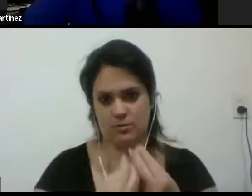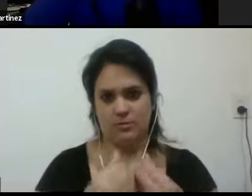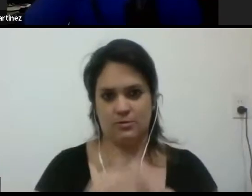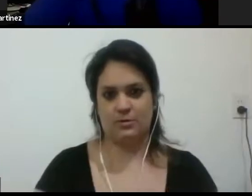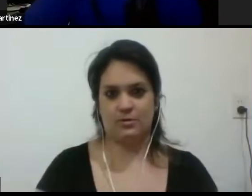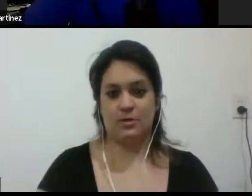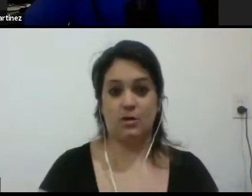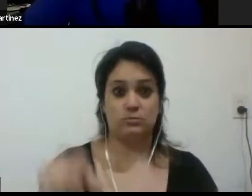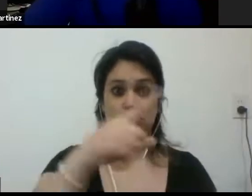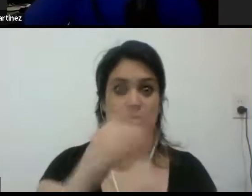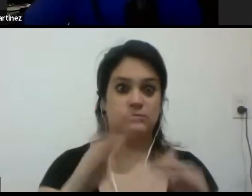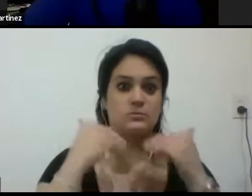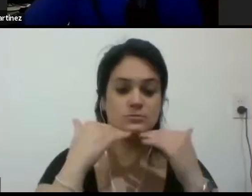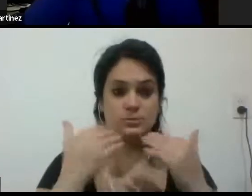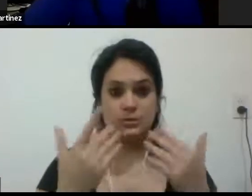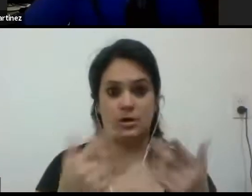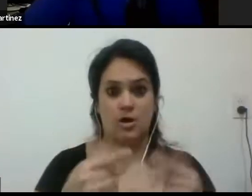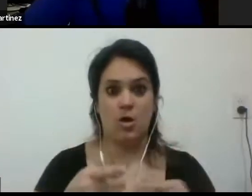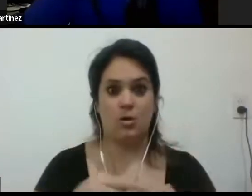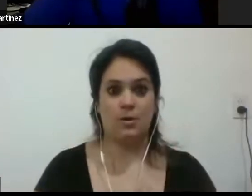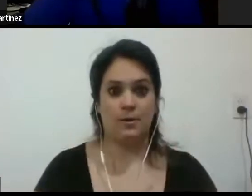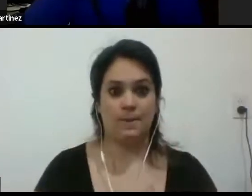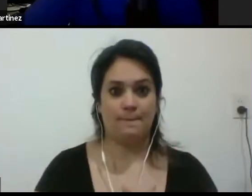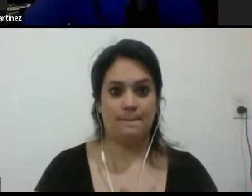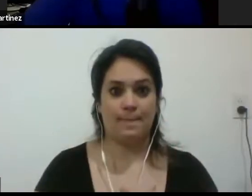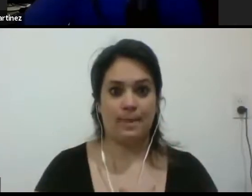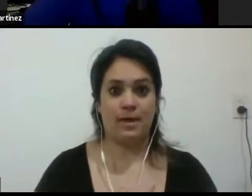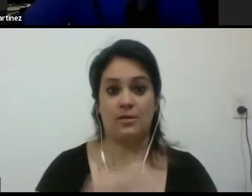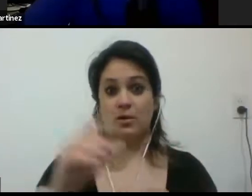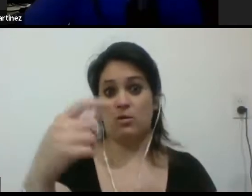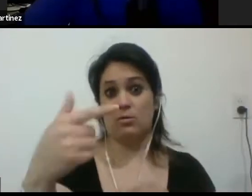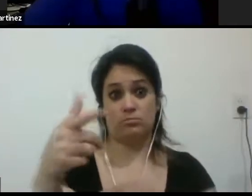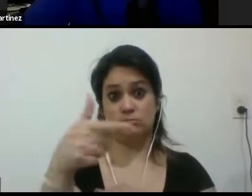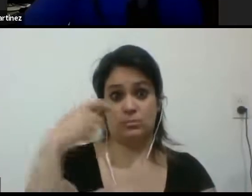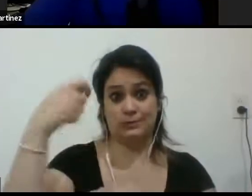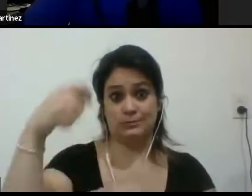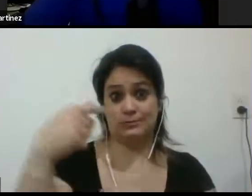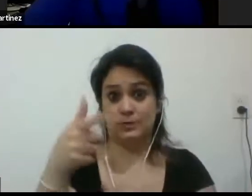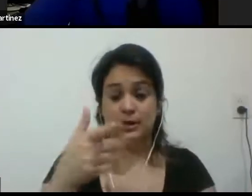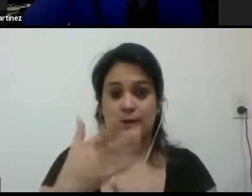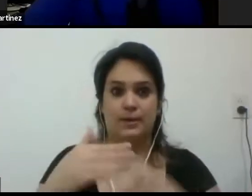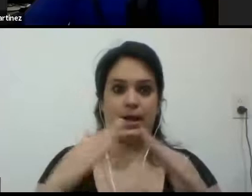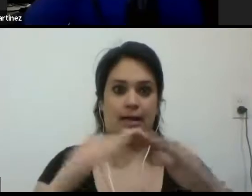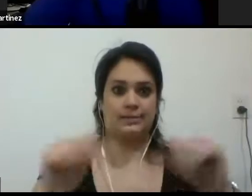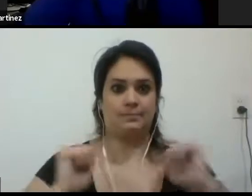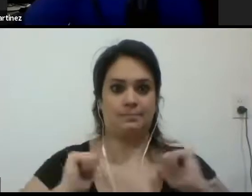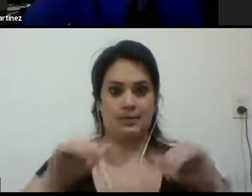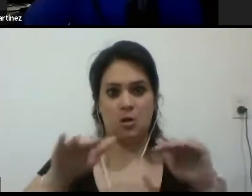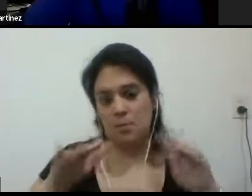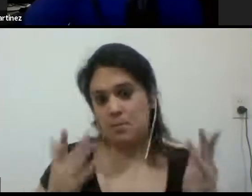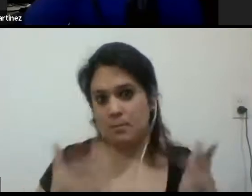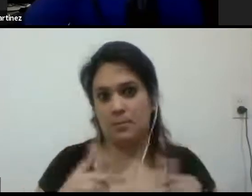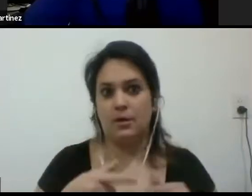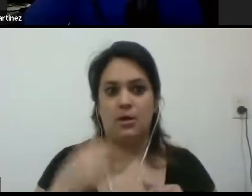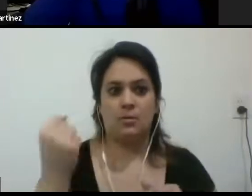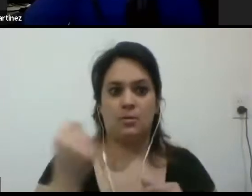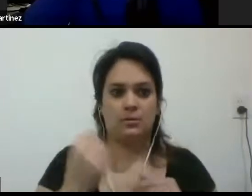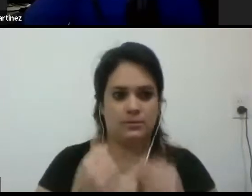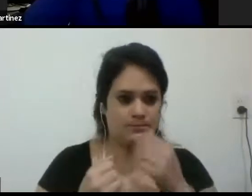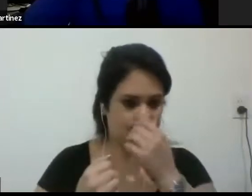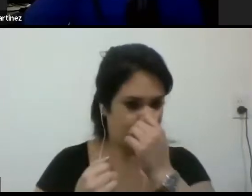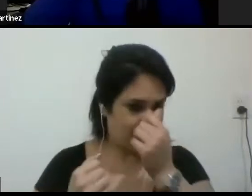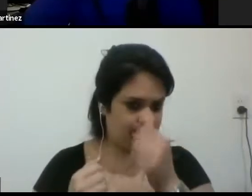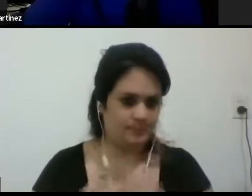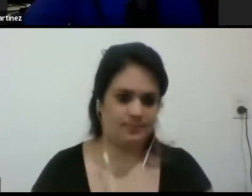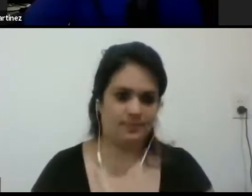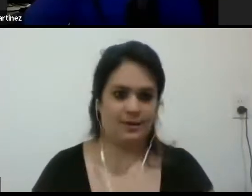todos ustedes a través de una camarita desde la comodidad de la casa es sumamente llamativo enriquecedor y que